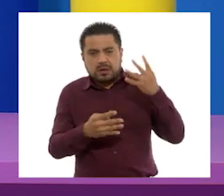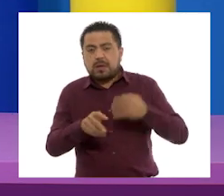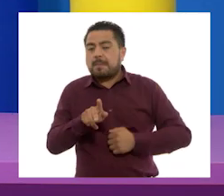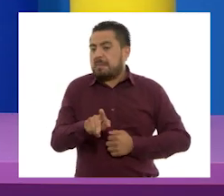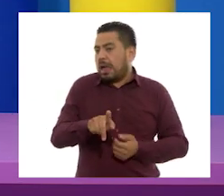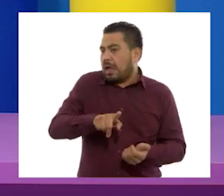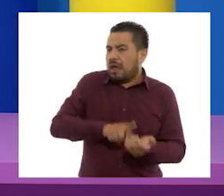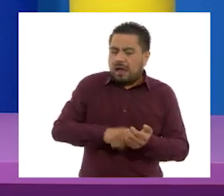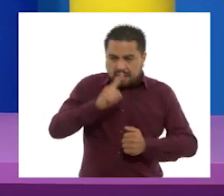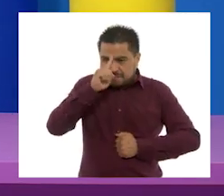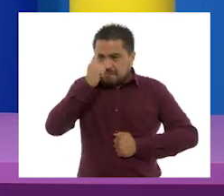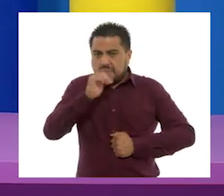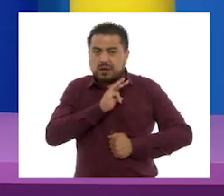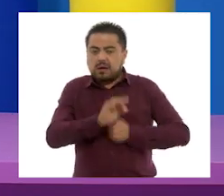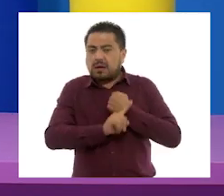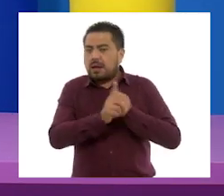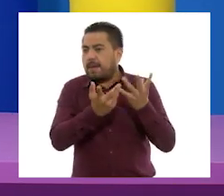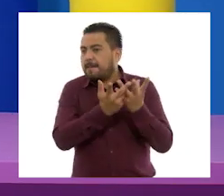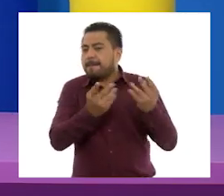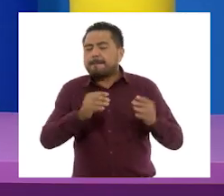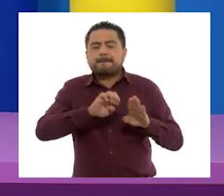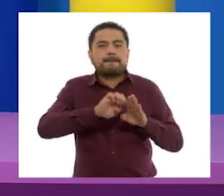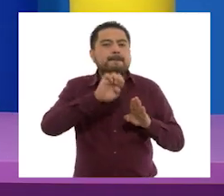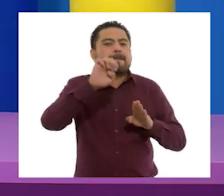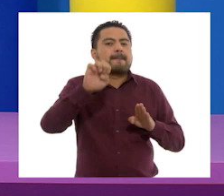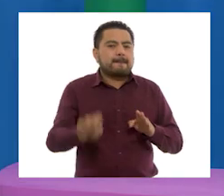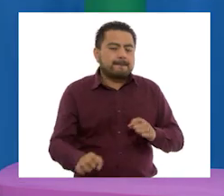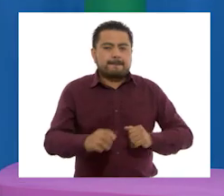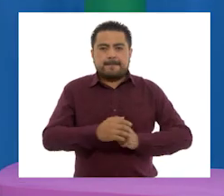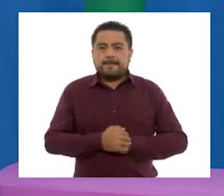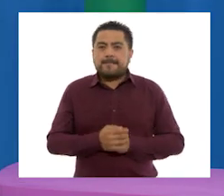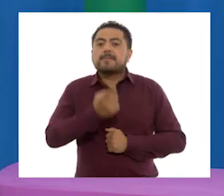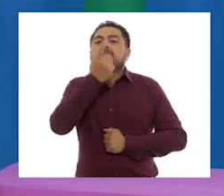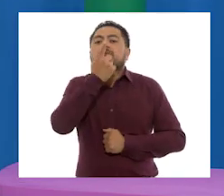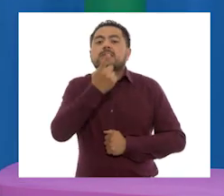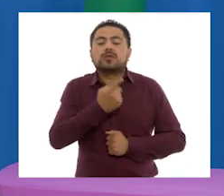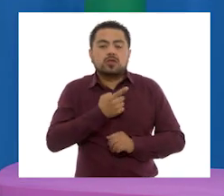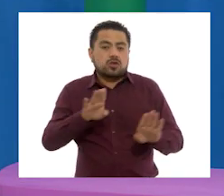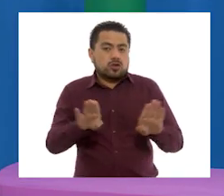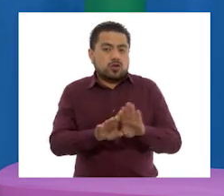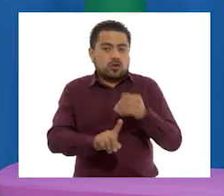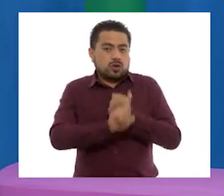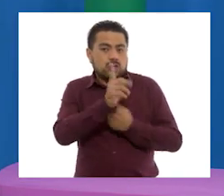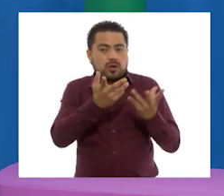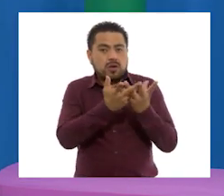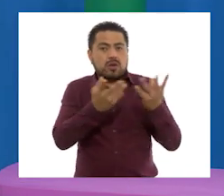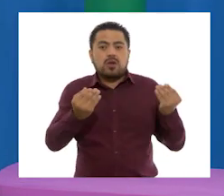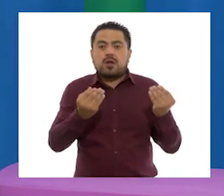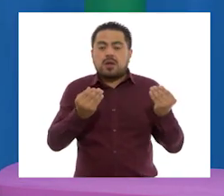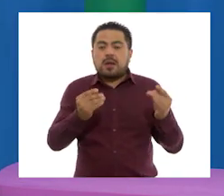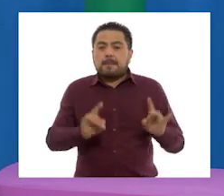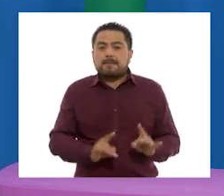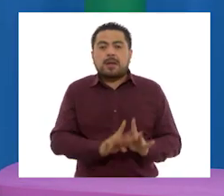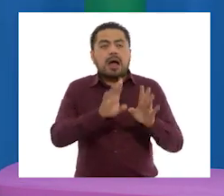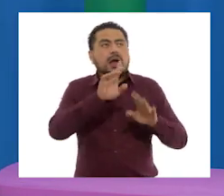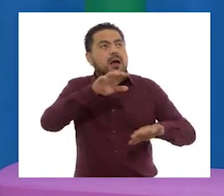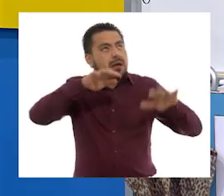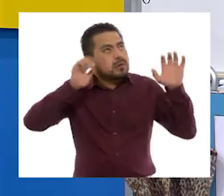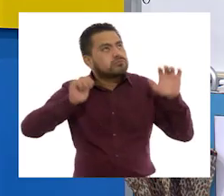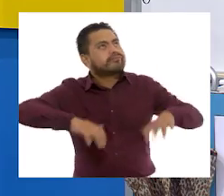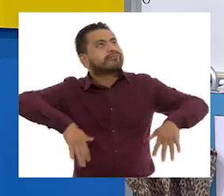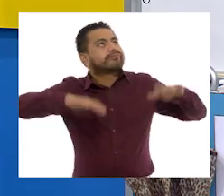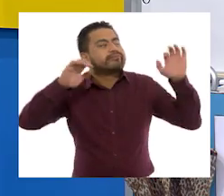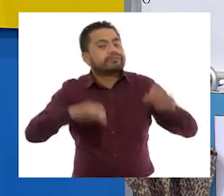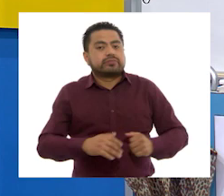son fáciles de resolver. Por ejemplo, dime, ¿cómo resolviste el problema que te causó la lluvia, María?